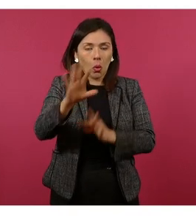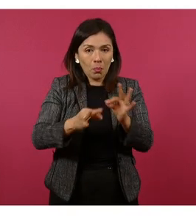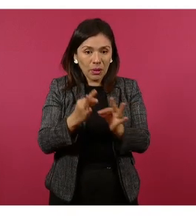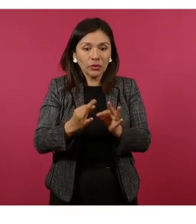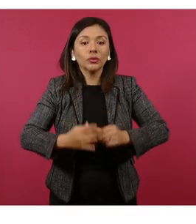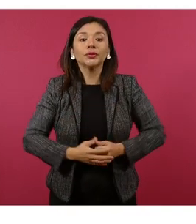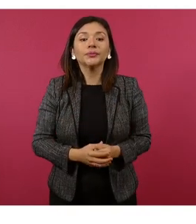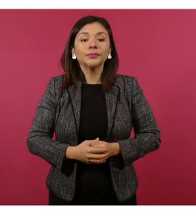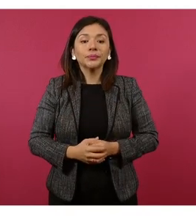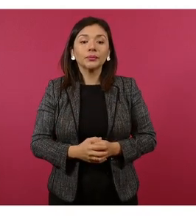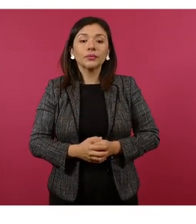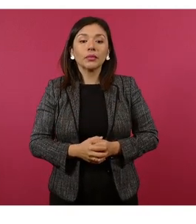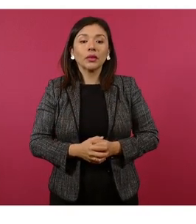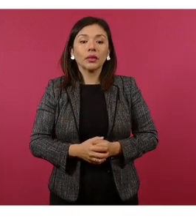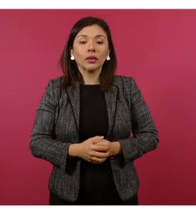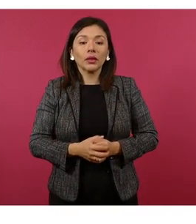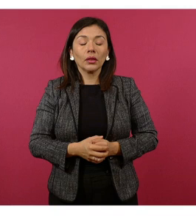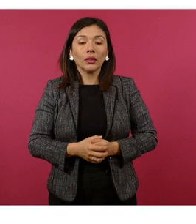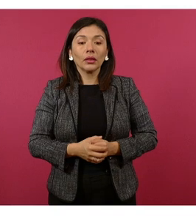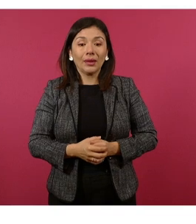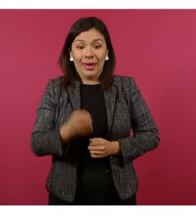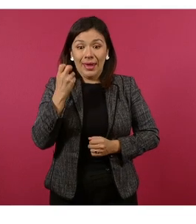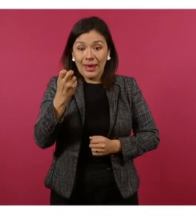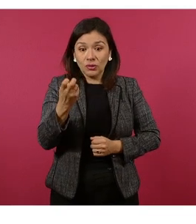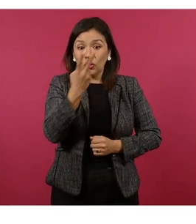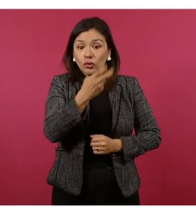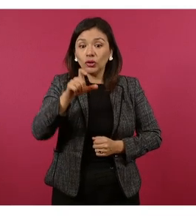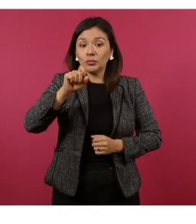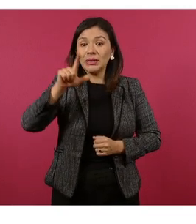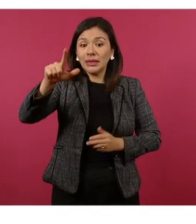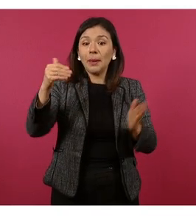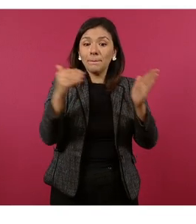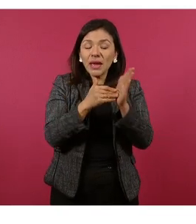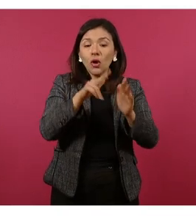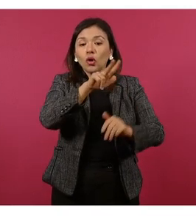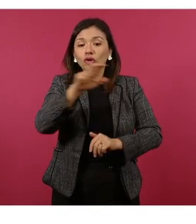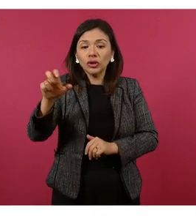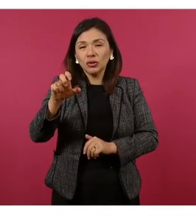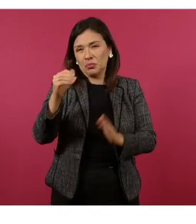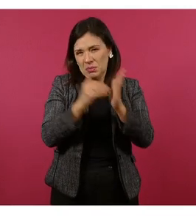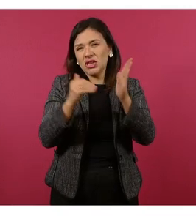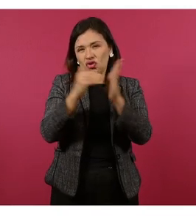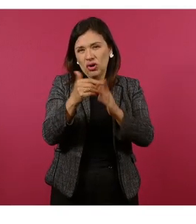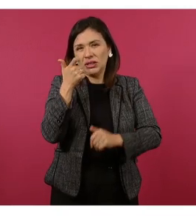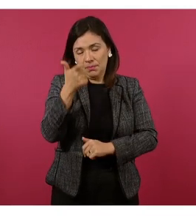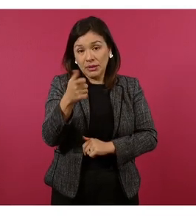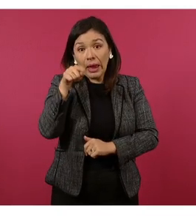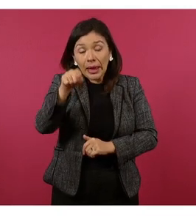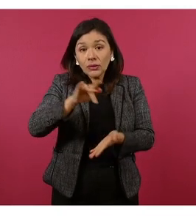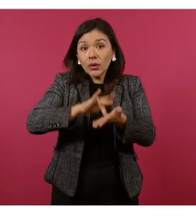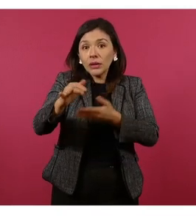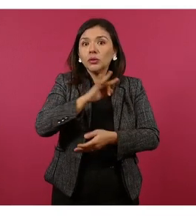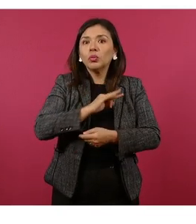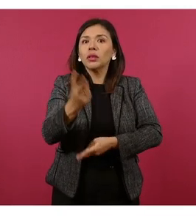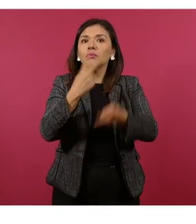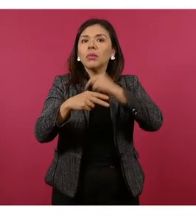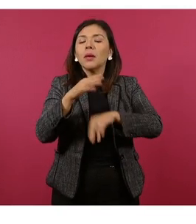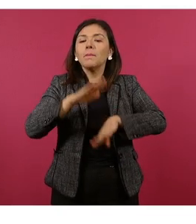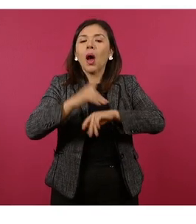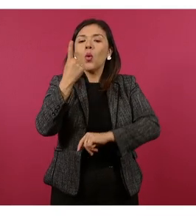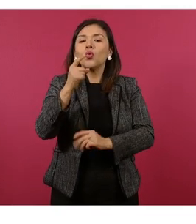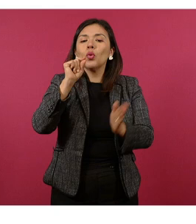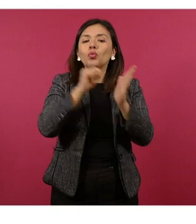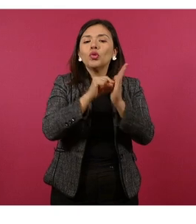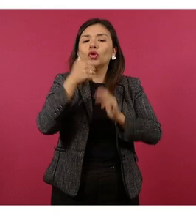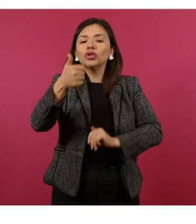eh estos eh 27,800 millones de pesos han permitido generar 1.6